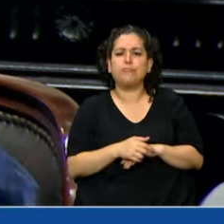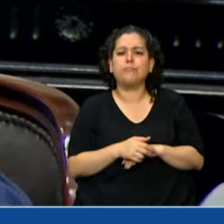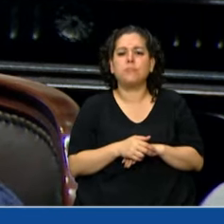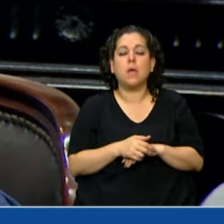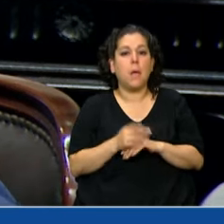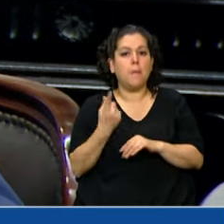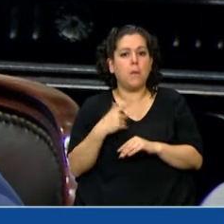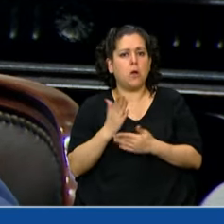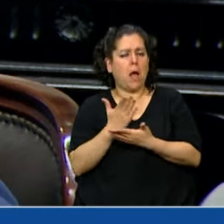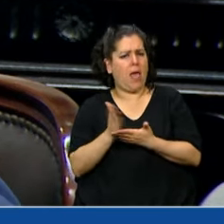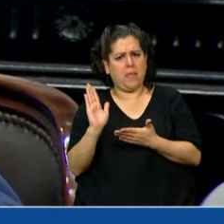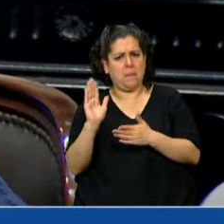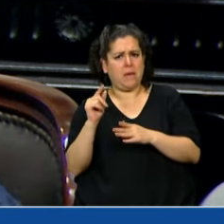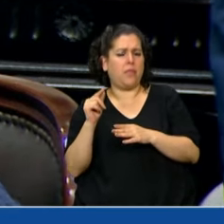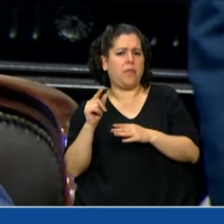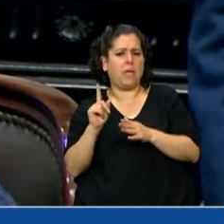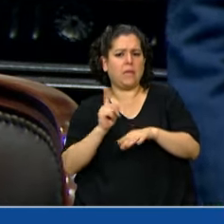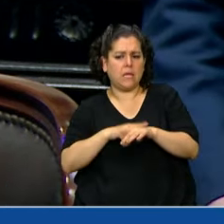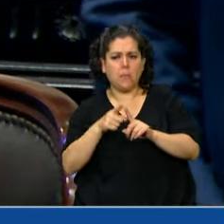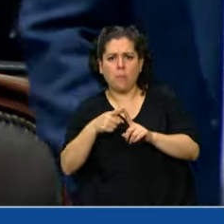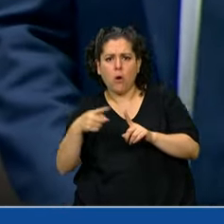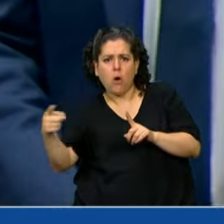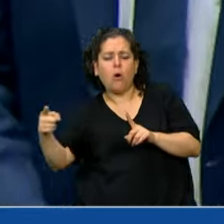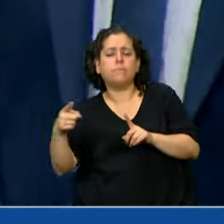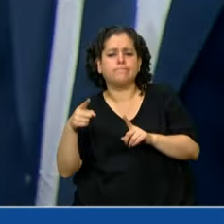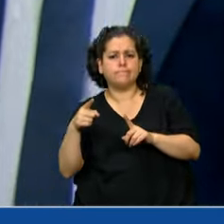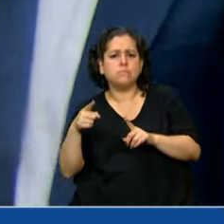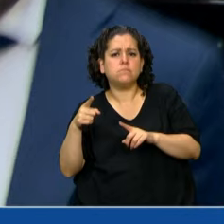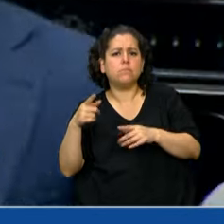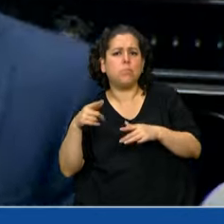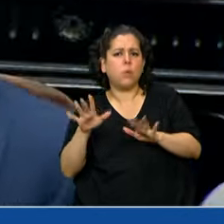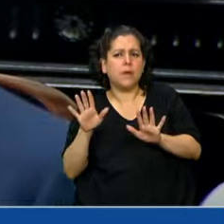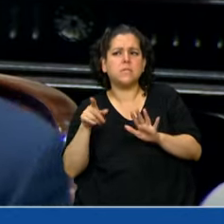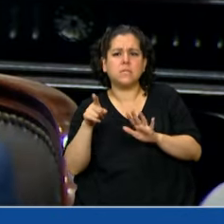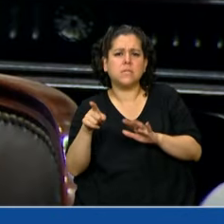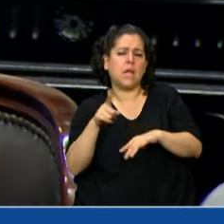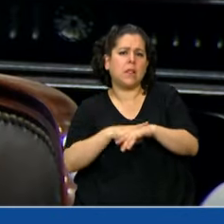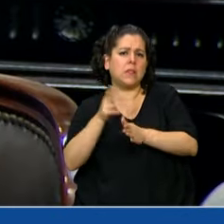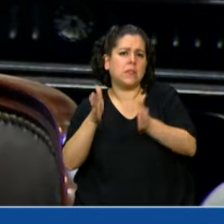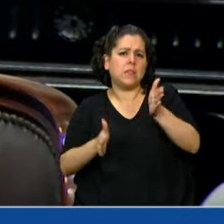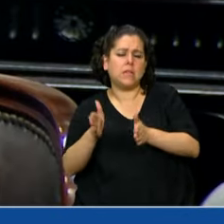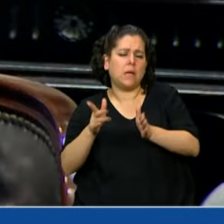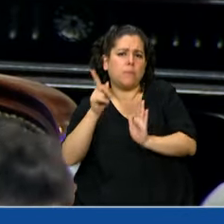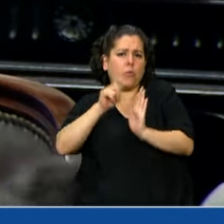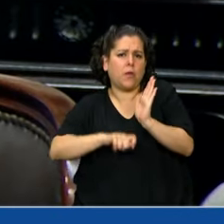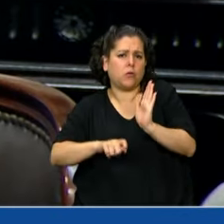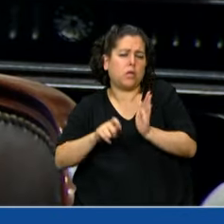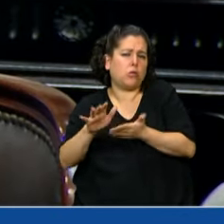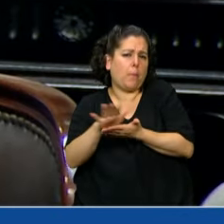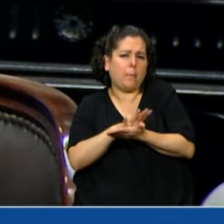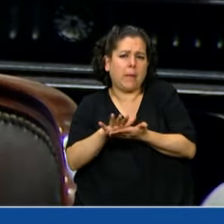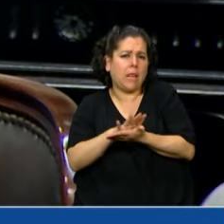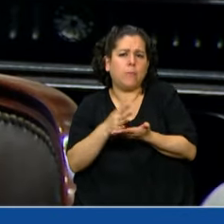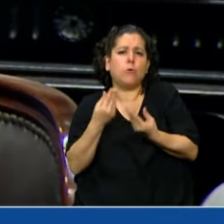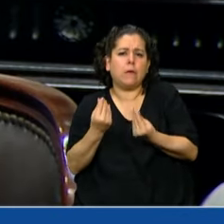de extender Tal vez excesivamente el plazo mínimo del contrato prohibió